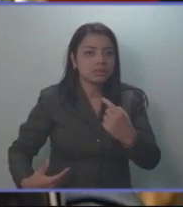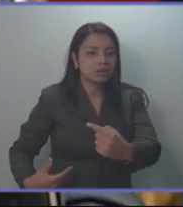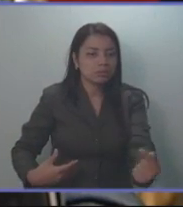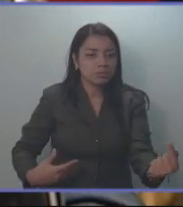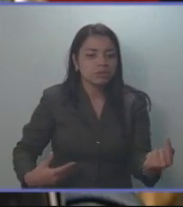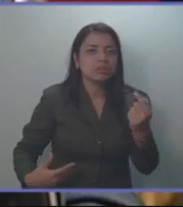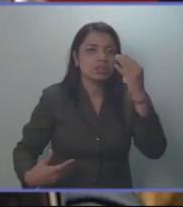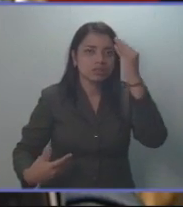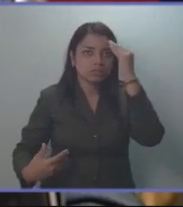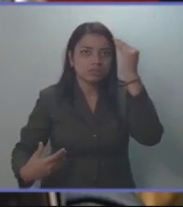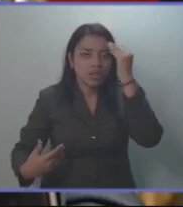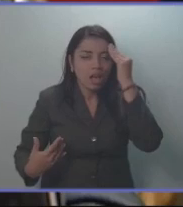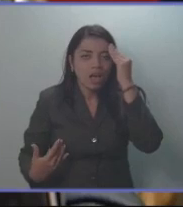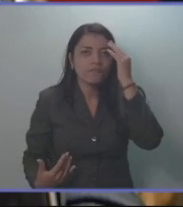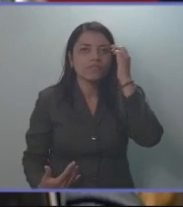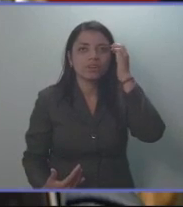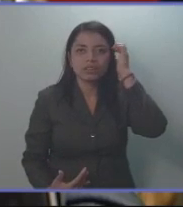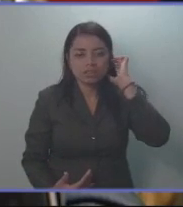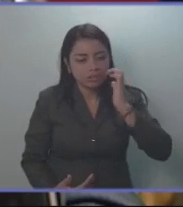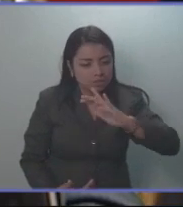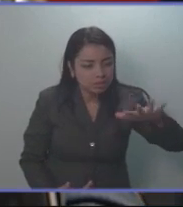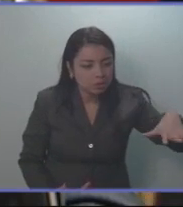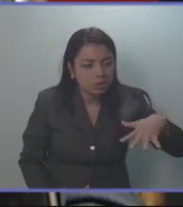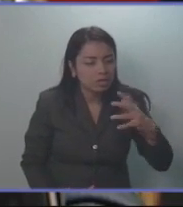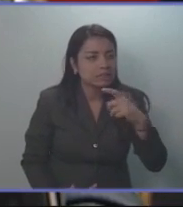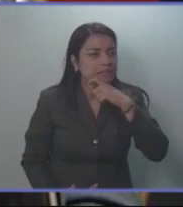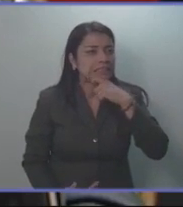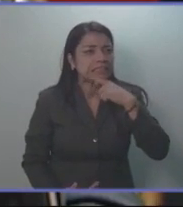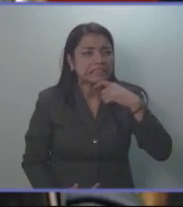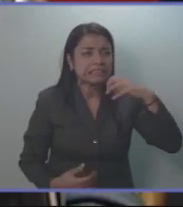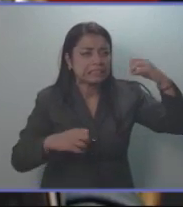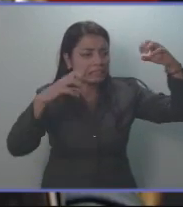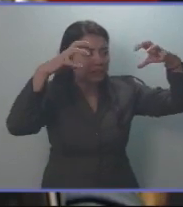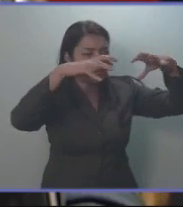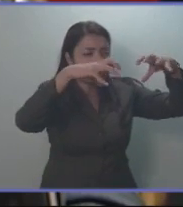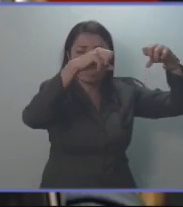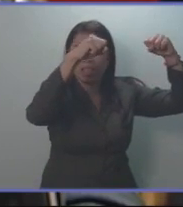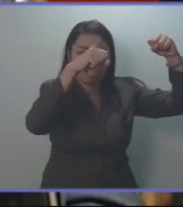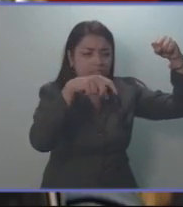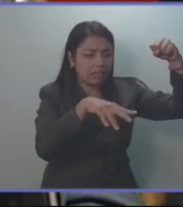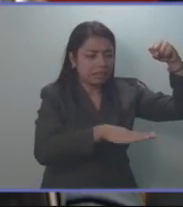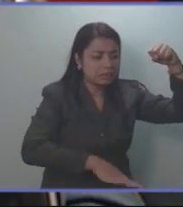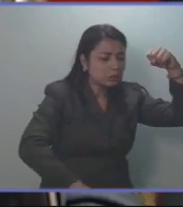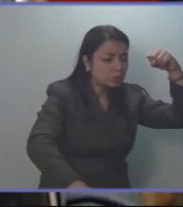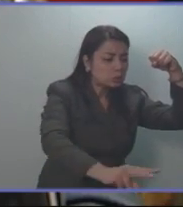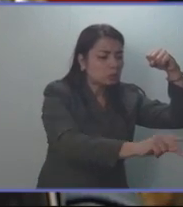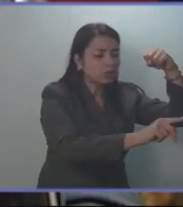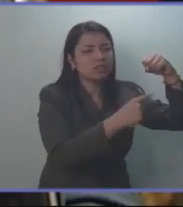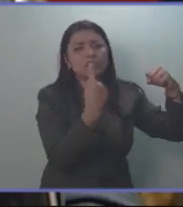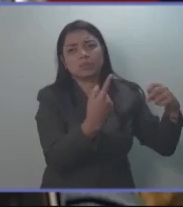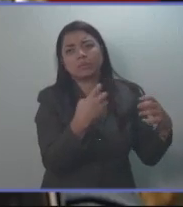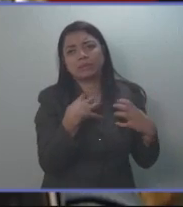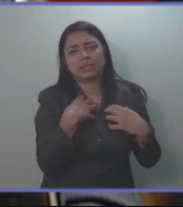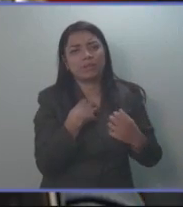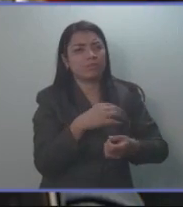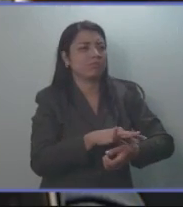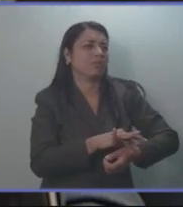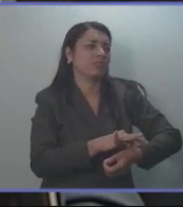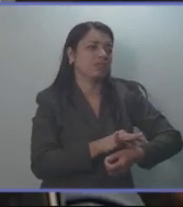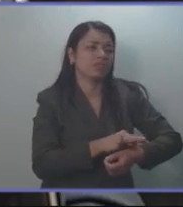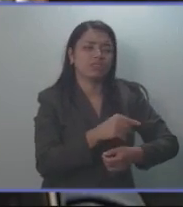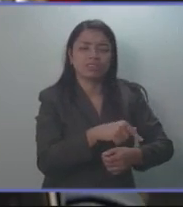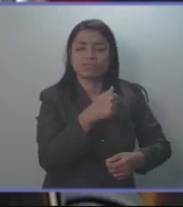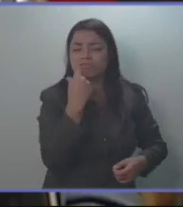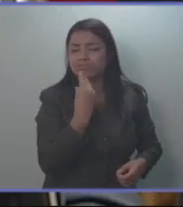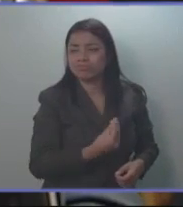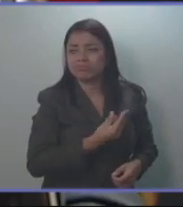conocen la situación de la sequía y que la viven con sus habitantes el día